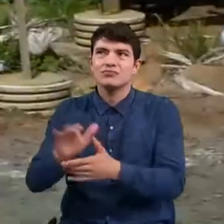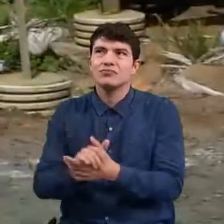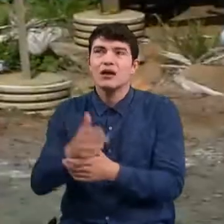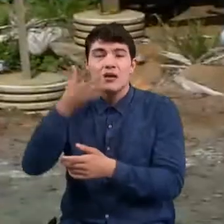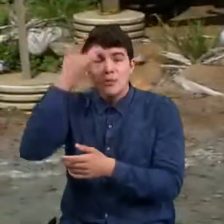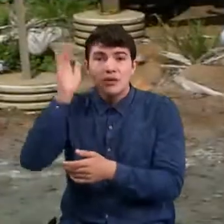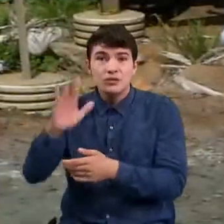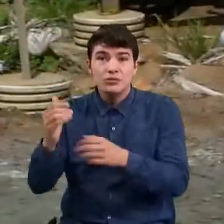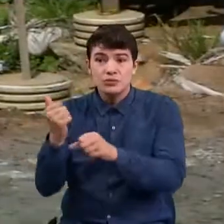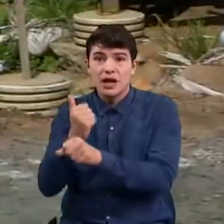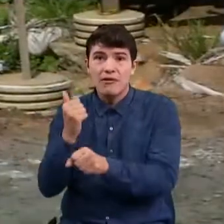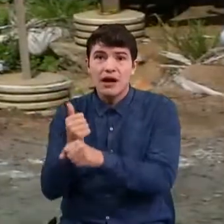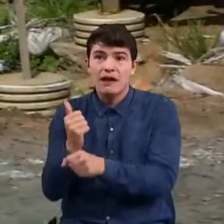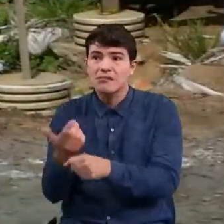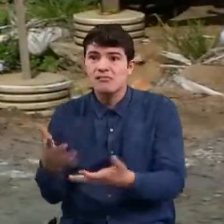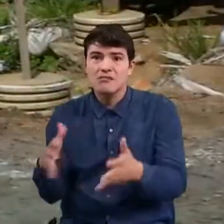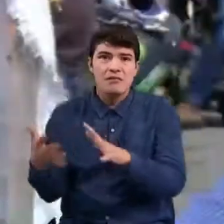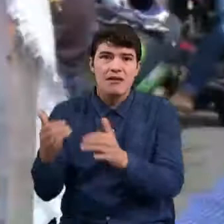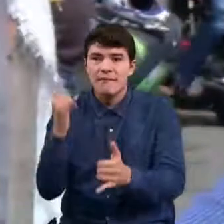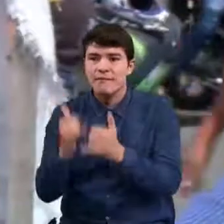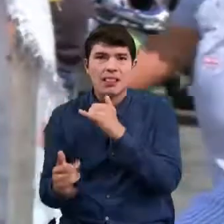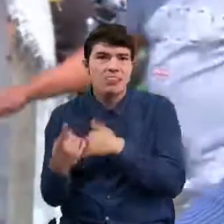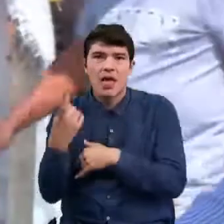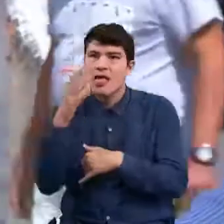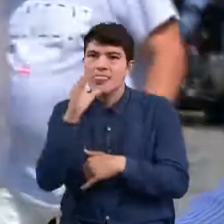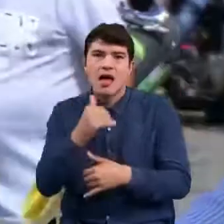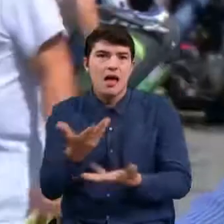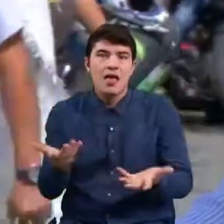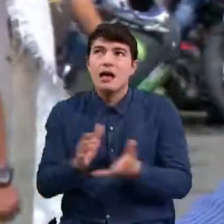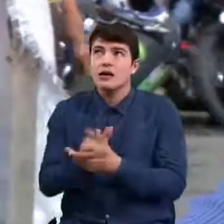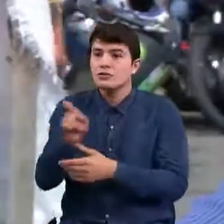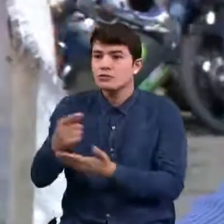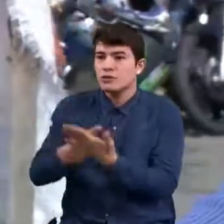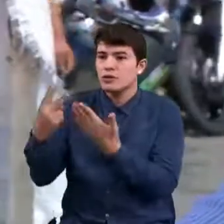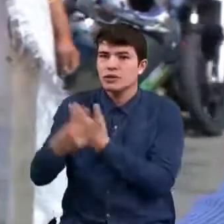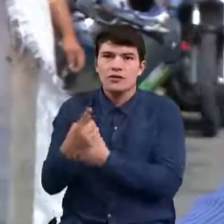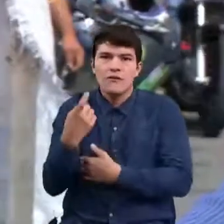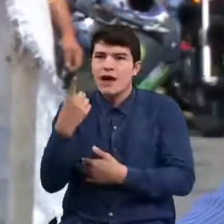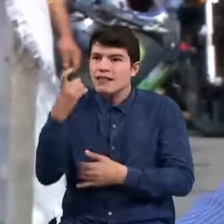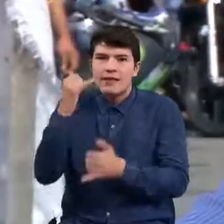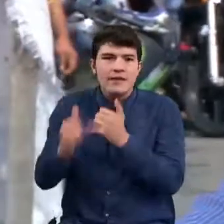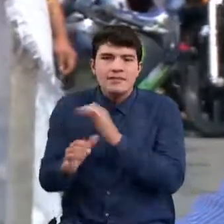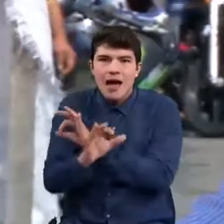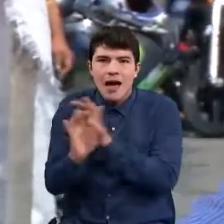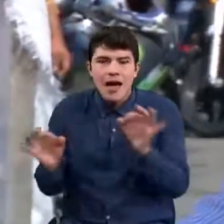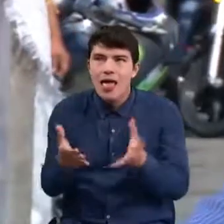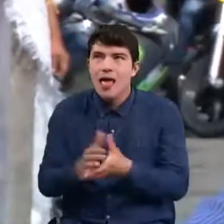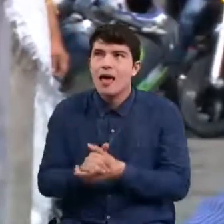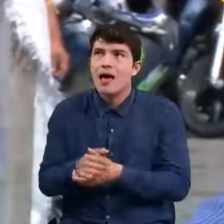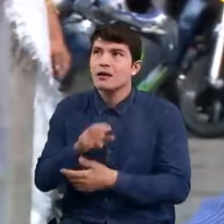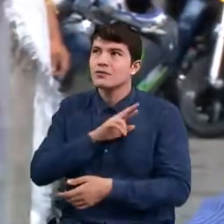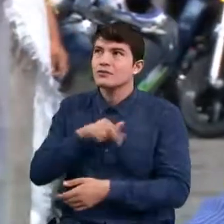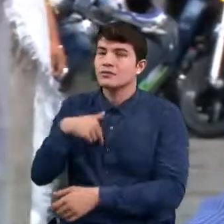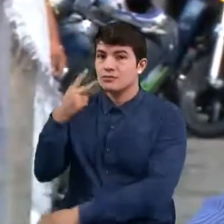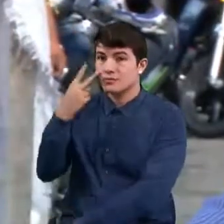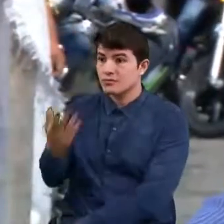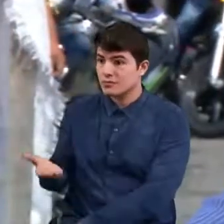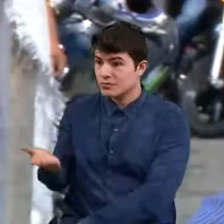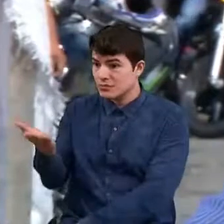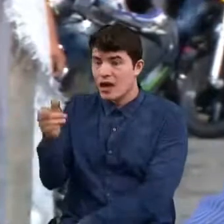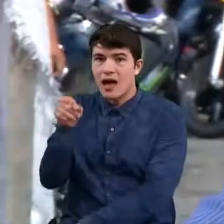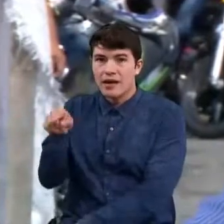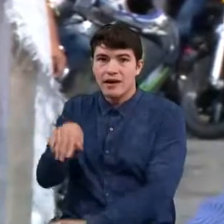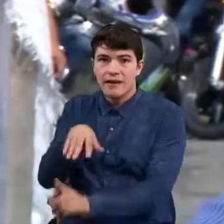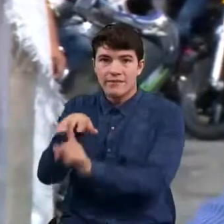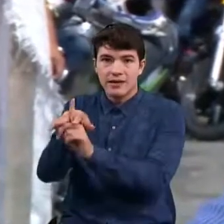que las obras quedaron inconclusas este proyecto quedó inconcluso como ustedes pueden ver acá han afectado